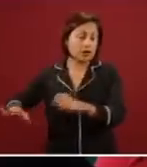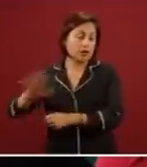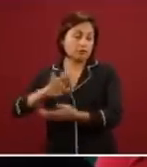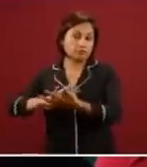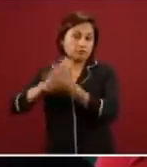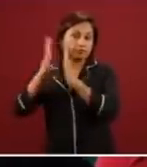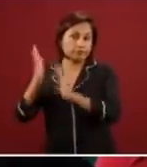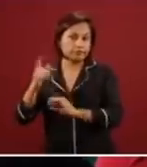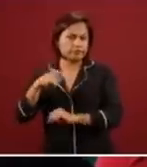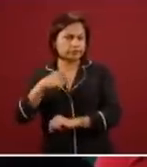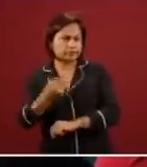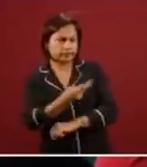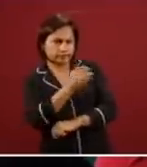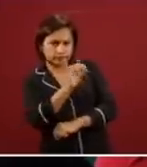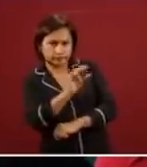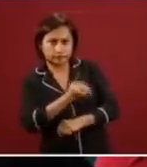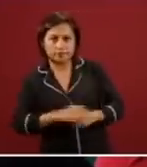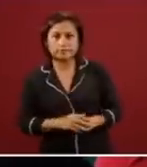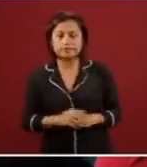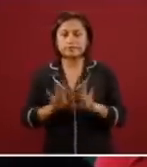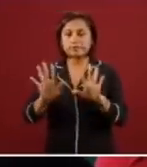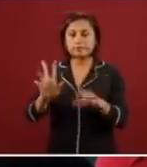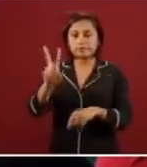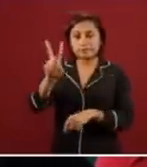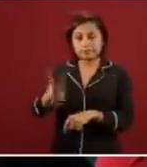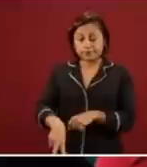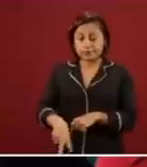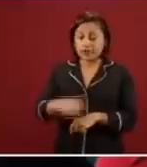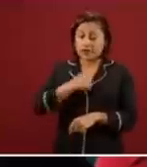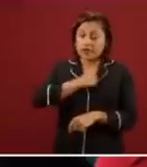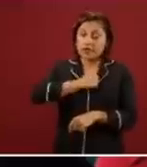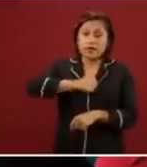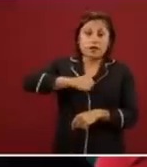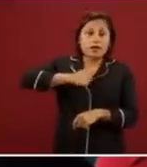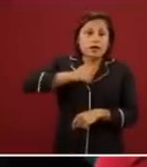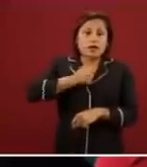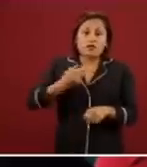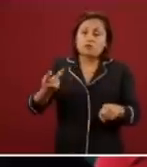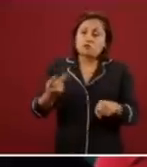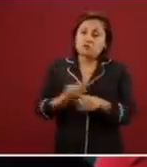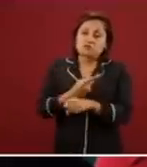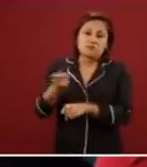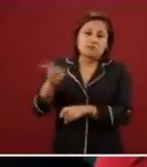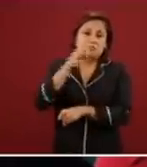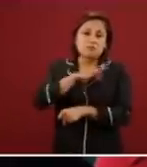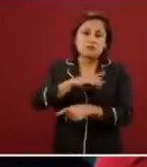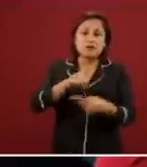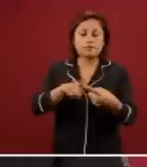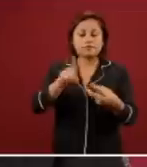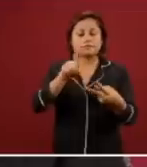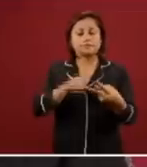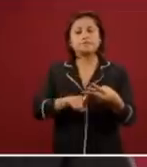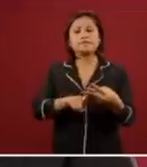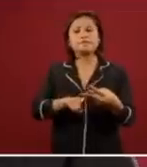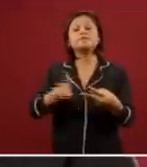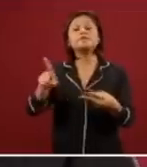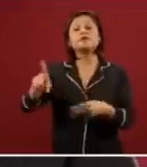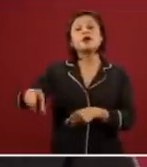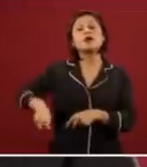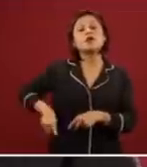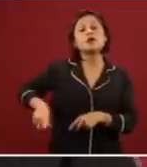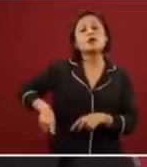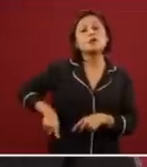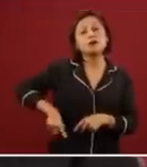Solamente, primero, lamentamos profundamente la tragedia. Segundo, el gobierno del estado de Coahuila